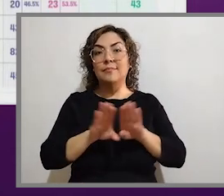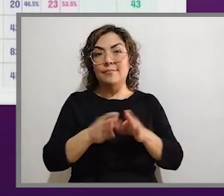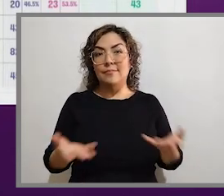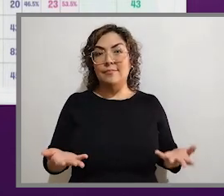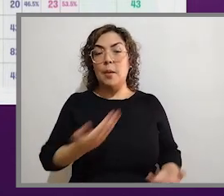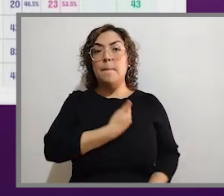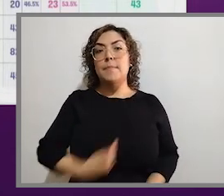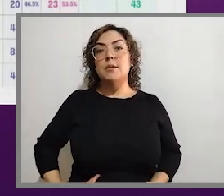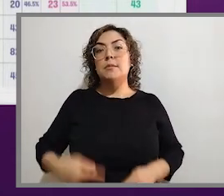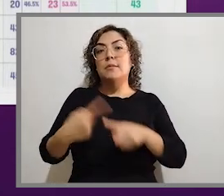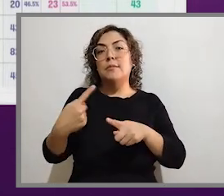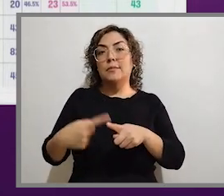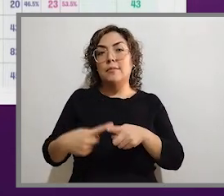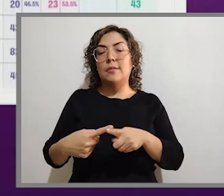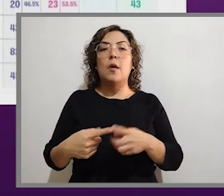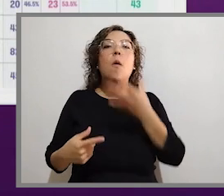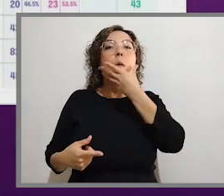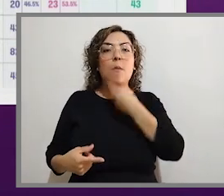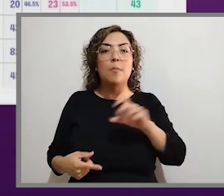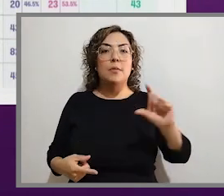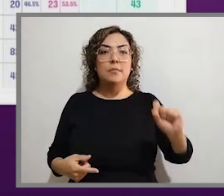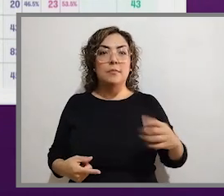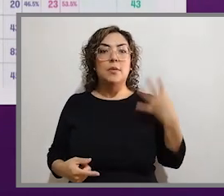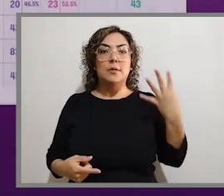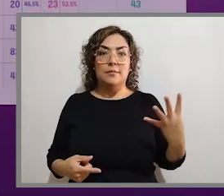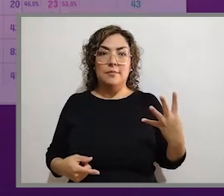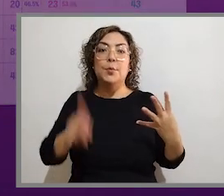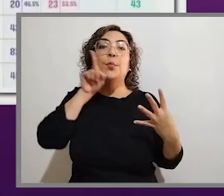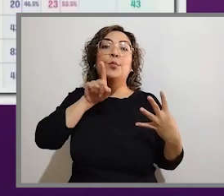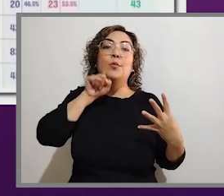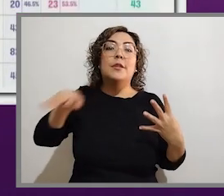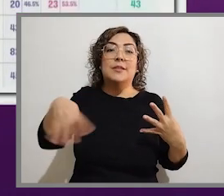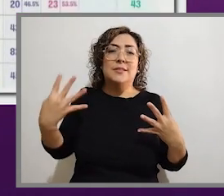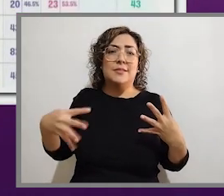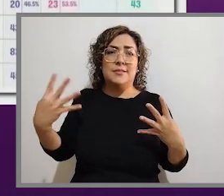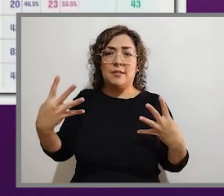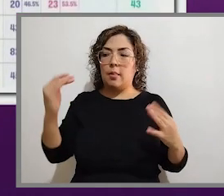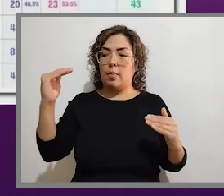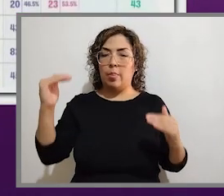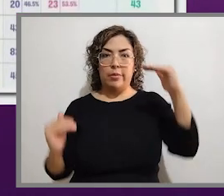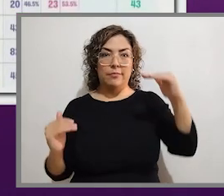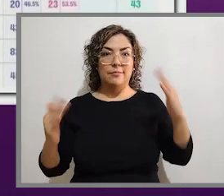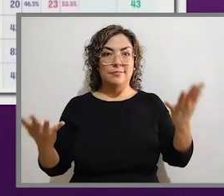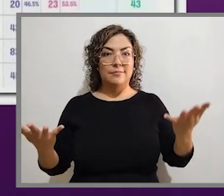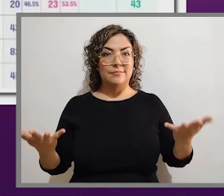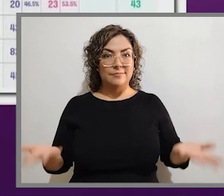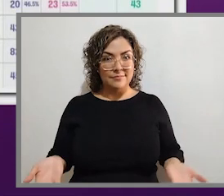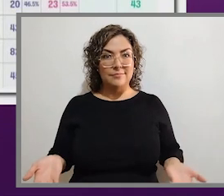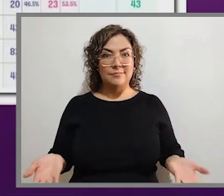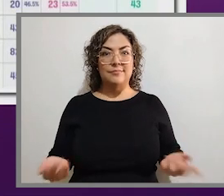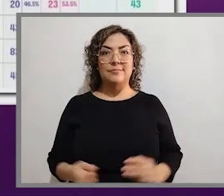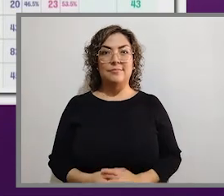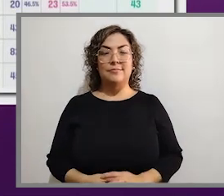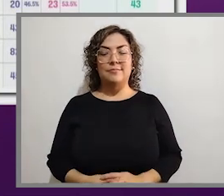Hay 24 hombres y 14 mujeres, y esto es una constante a lo largo del país, que